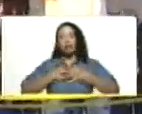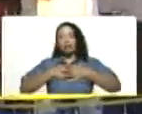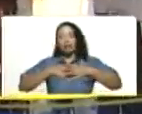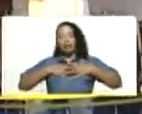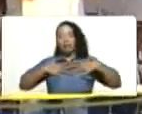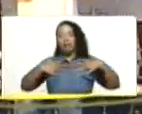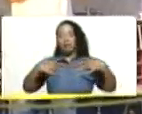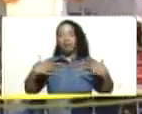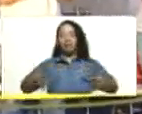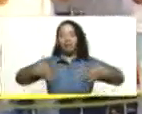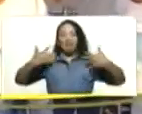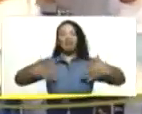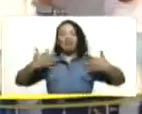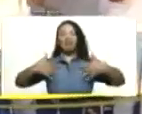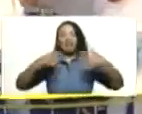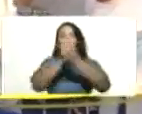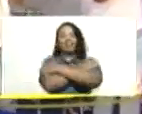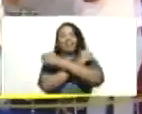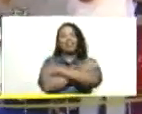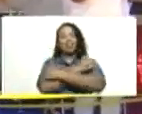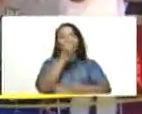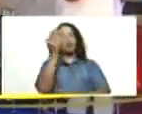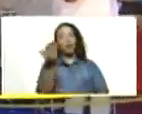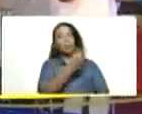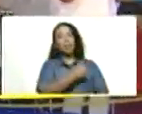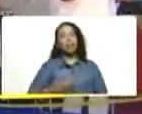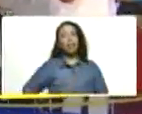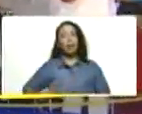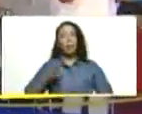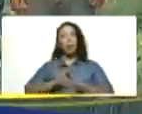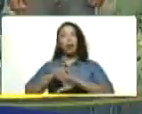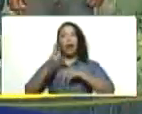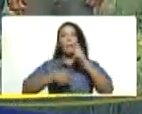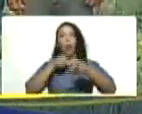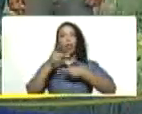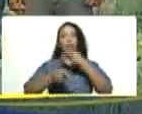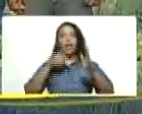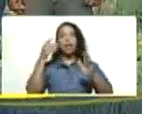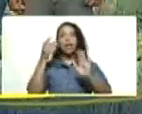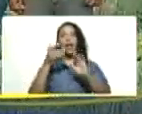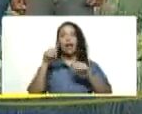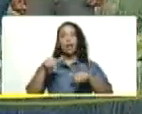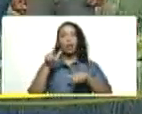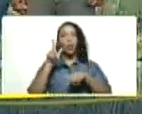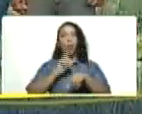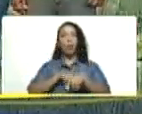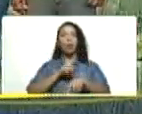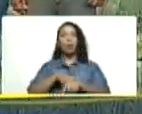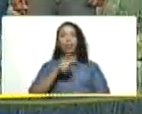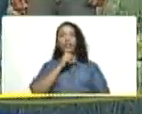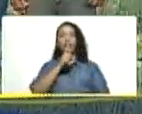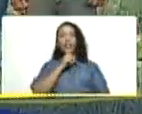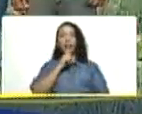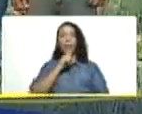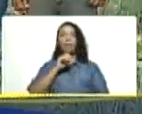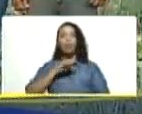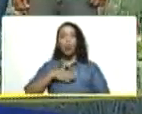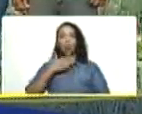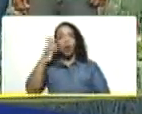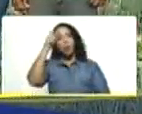emocionado. Felicitarle a usted por esa política que, sobre todo en momentos difíciles, le permitió a nuestro